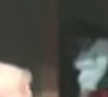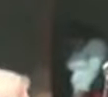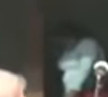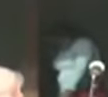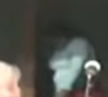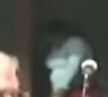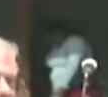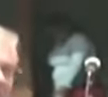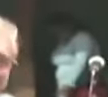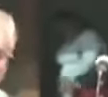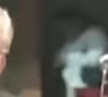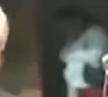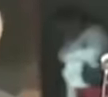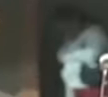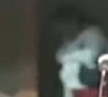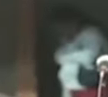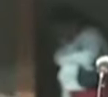me calle.